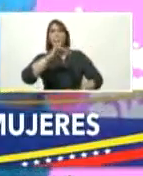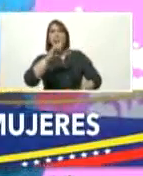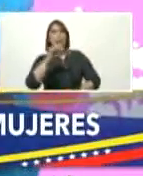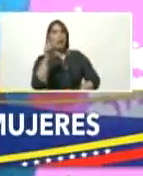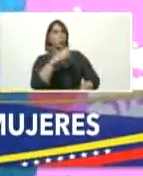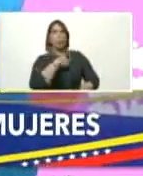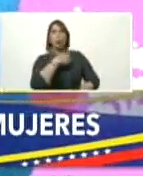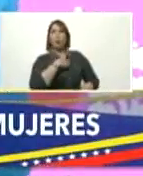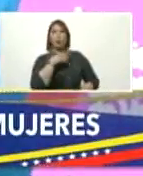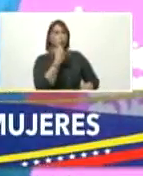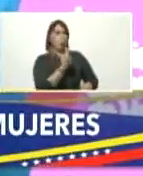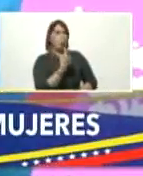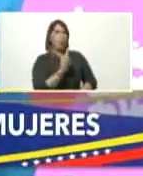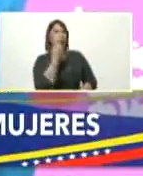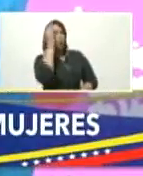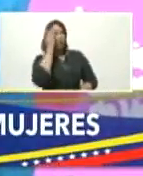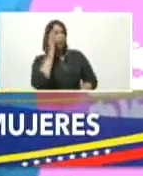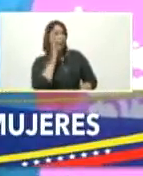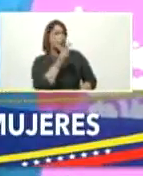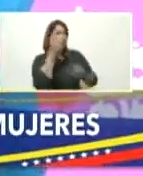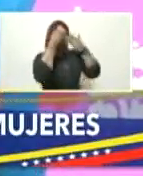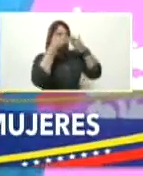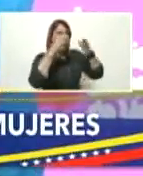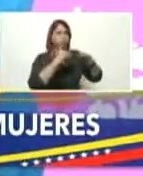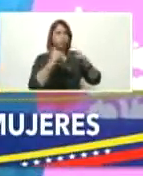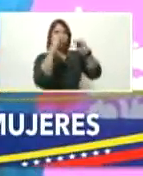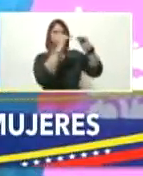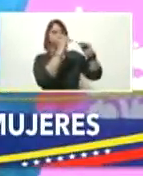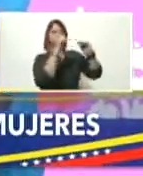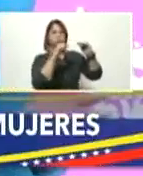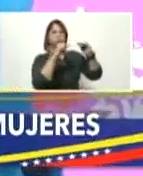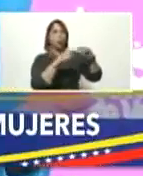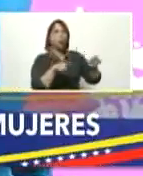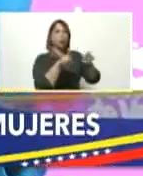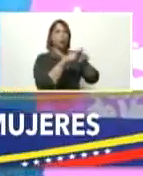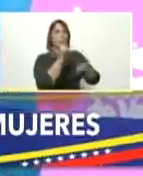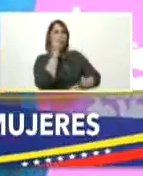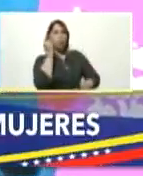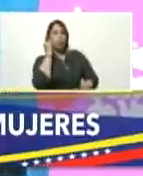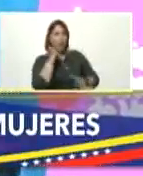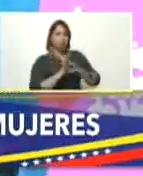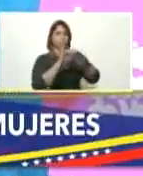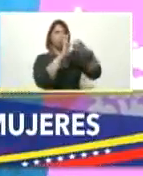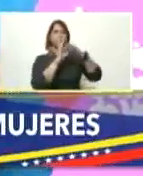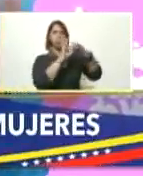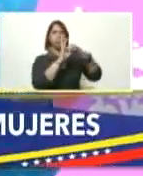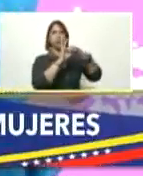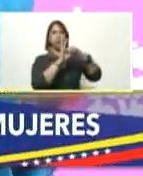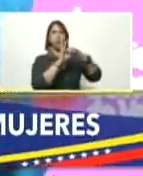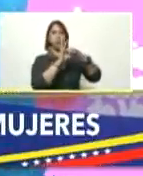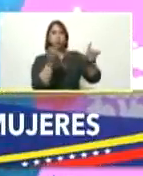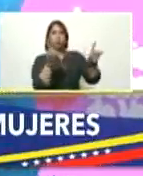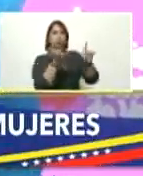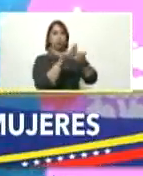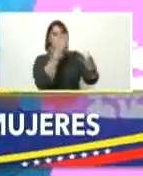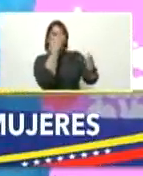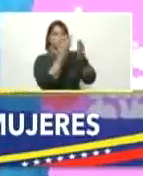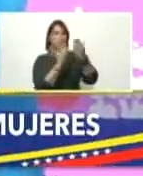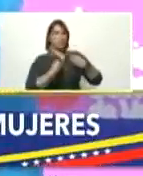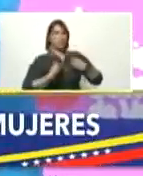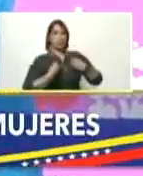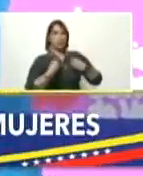la conciencia, es la visión de la igualdad y de la equidad de género entre hombres y mujeres, que somos iguales ante la vida y ante